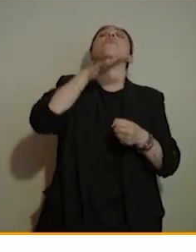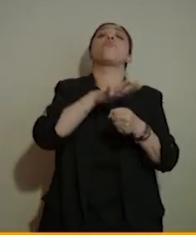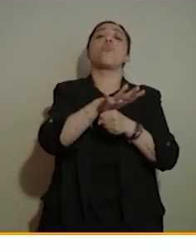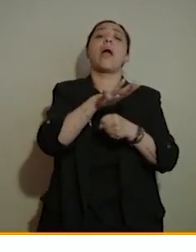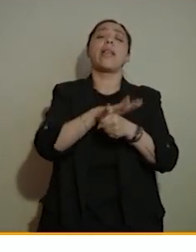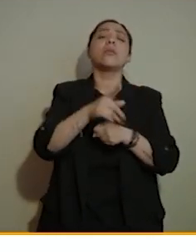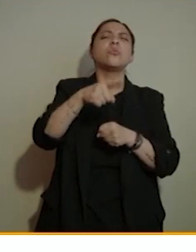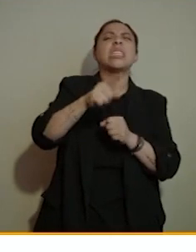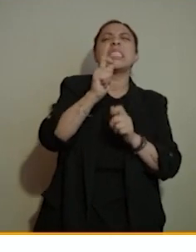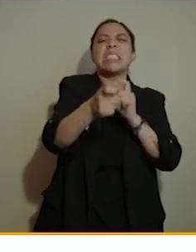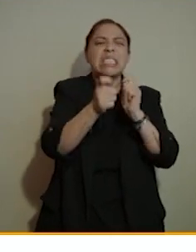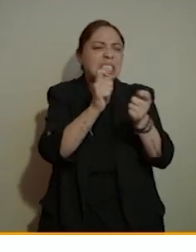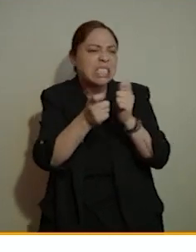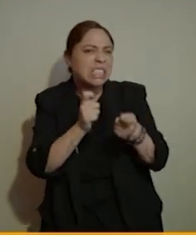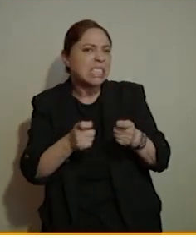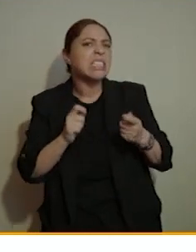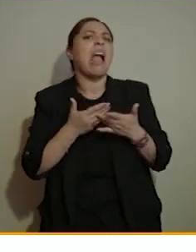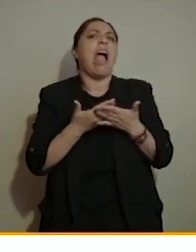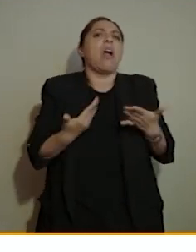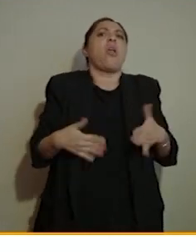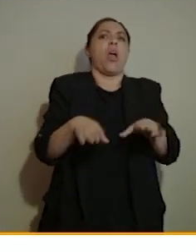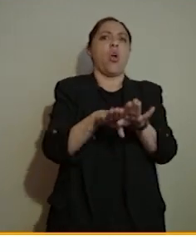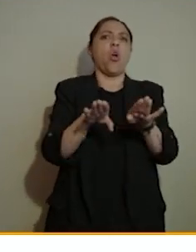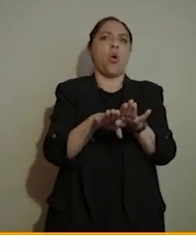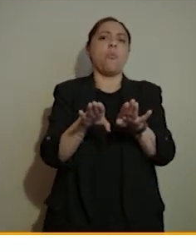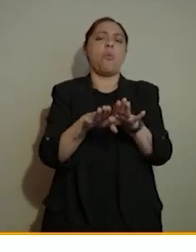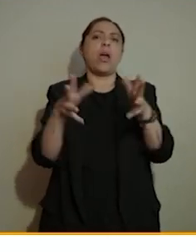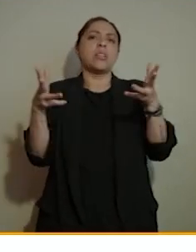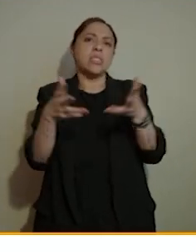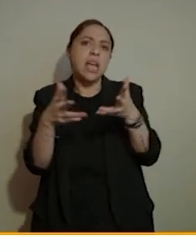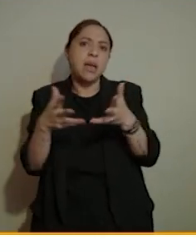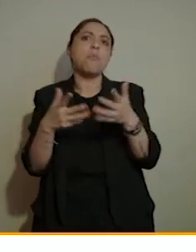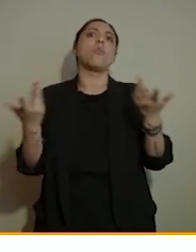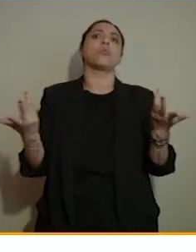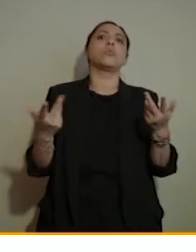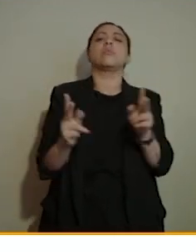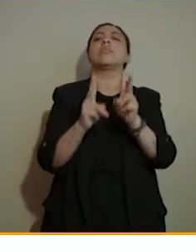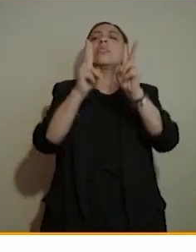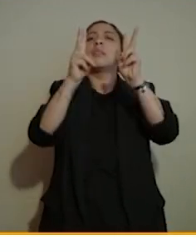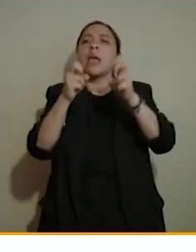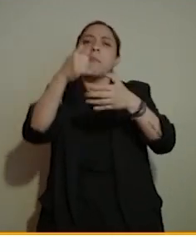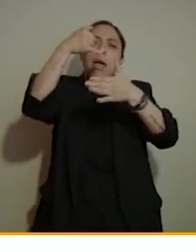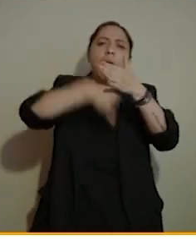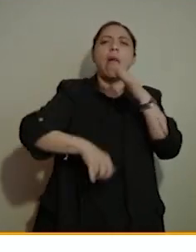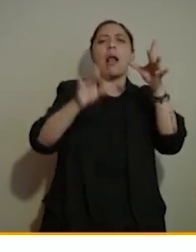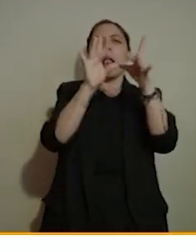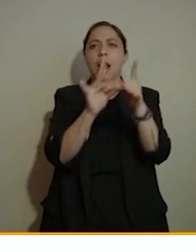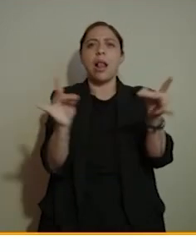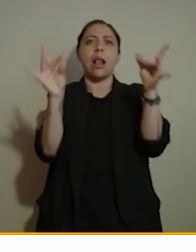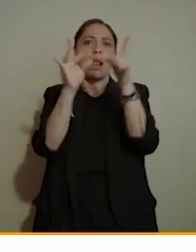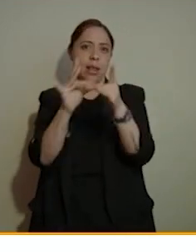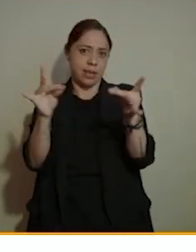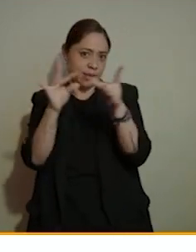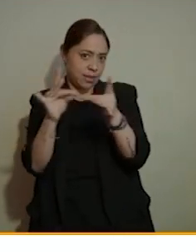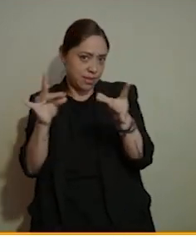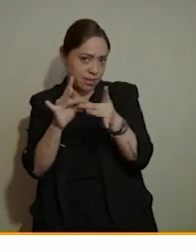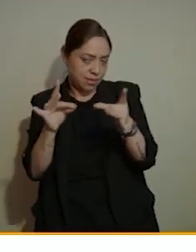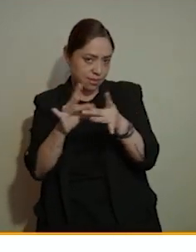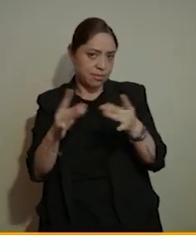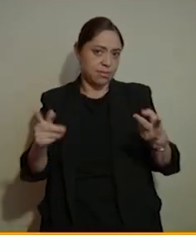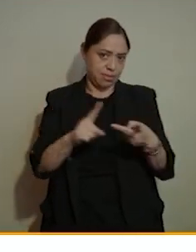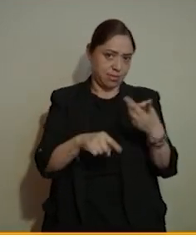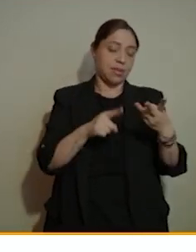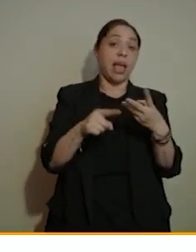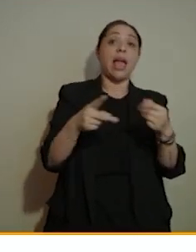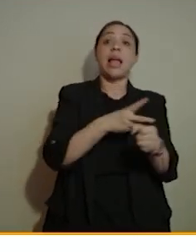Como lo estamos haciendo hoy en día, conocer del tema, familiarizarse con el tema. Y en segundo tiempo, una